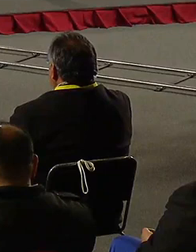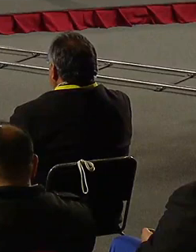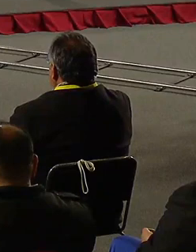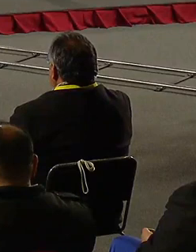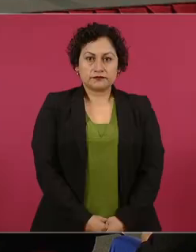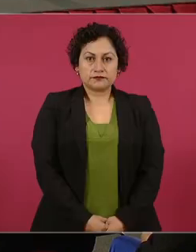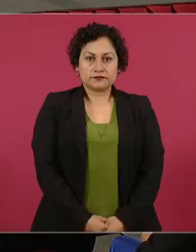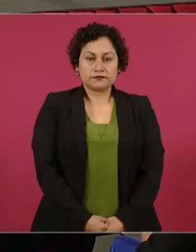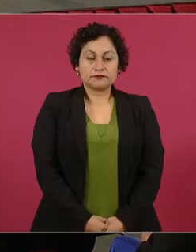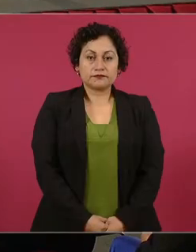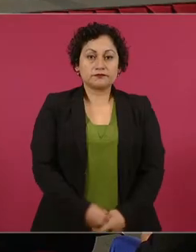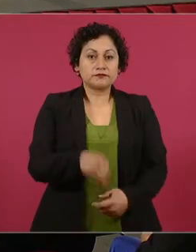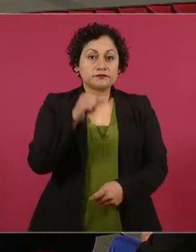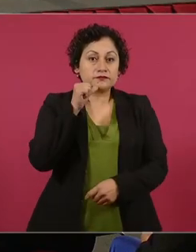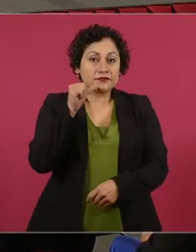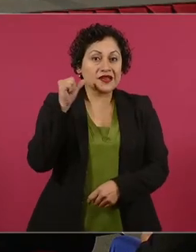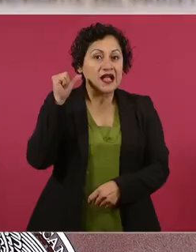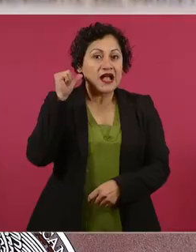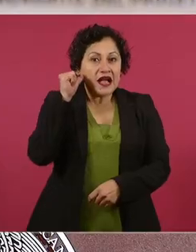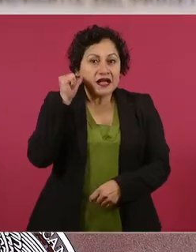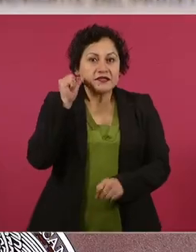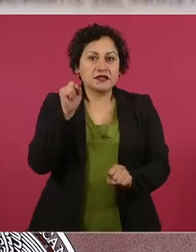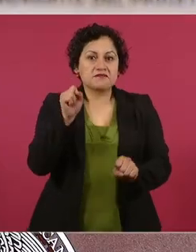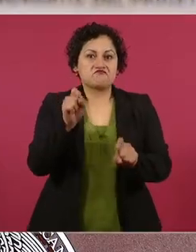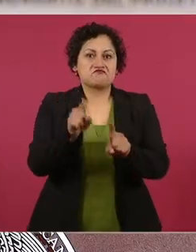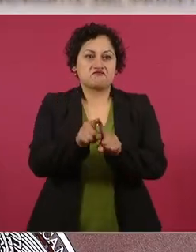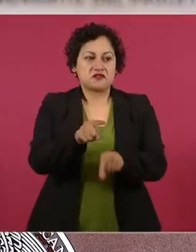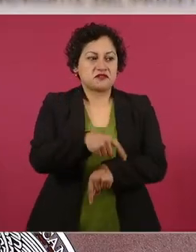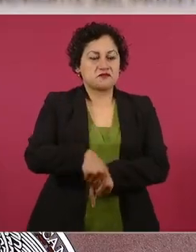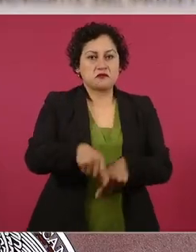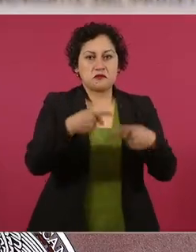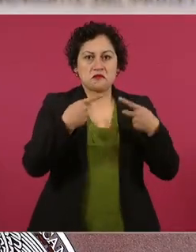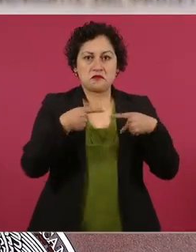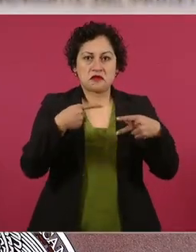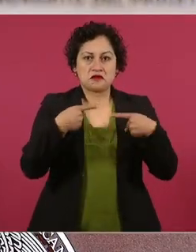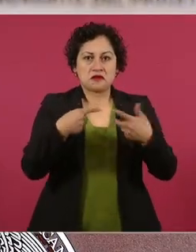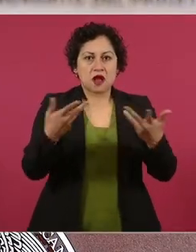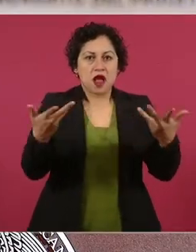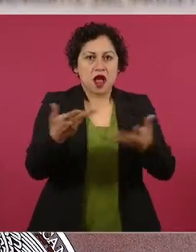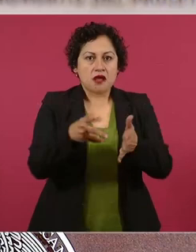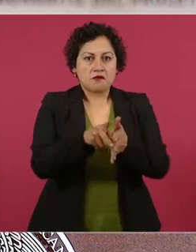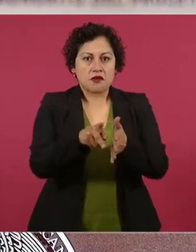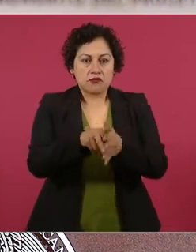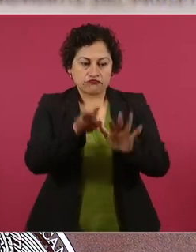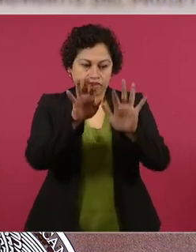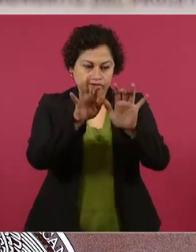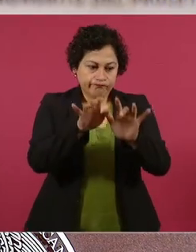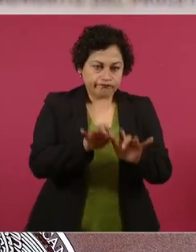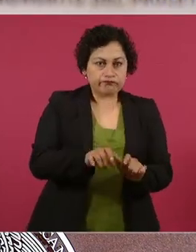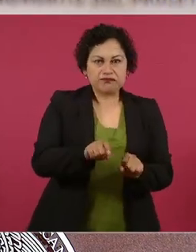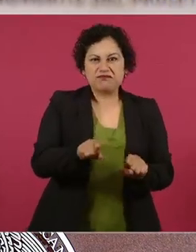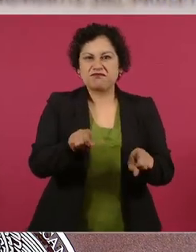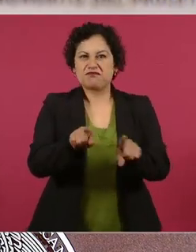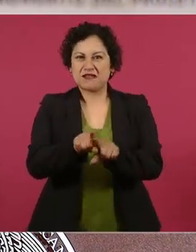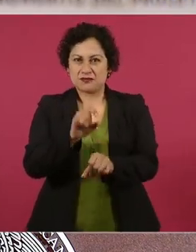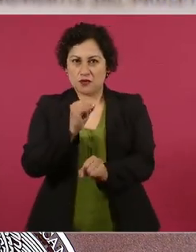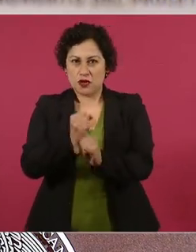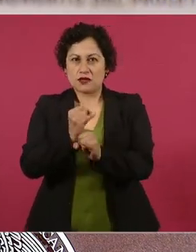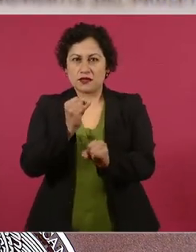con columnistas, sacando ahí publicaciones y también en redes sociales, ante la visita